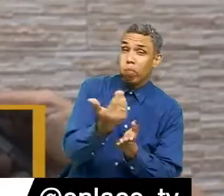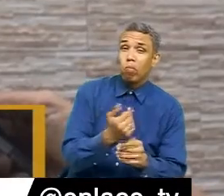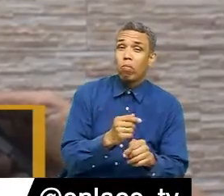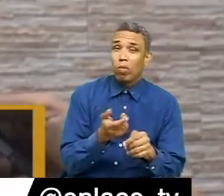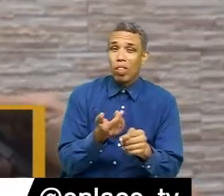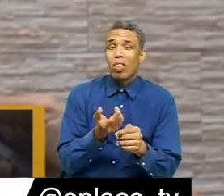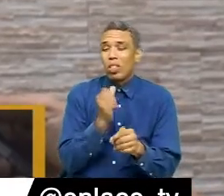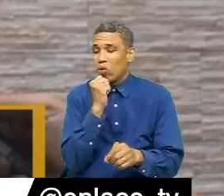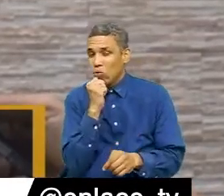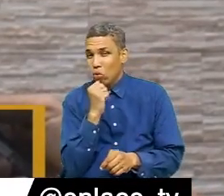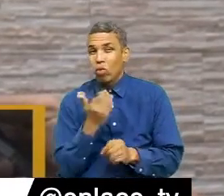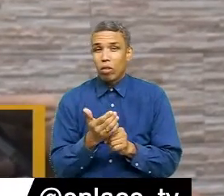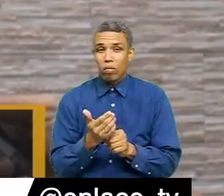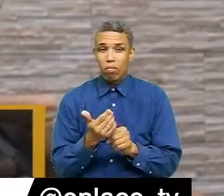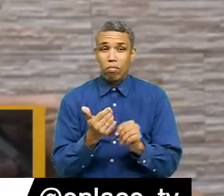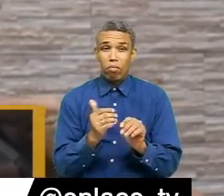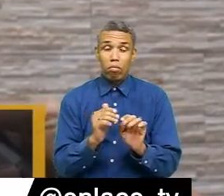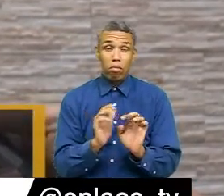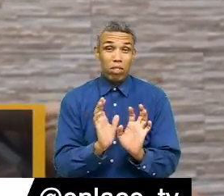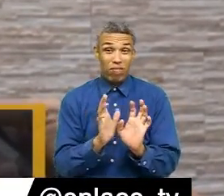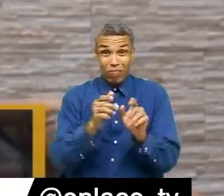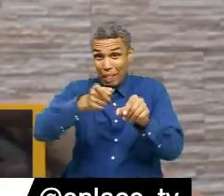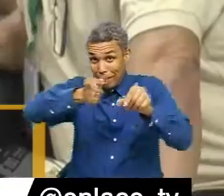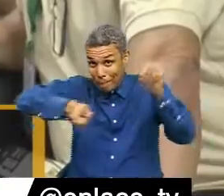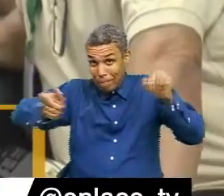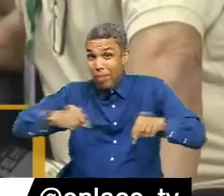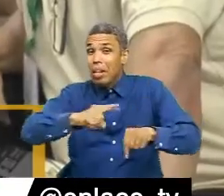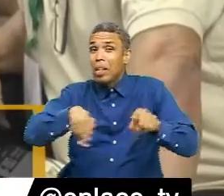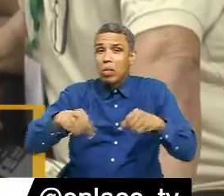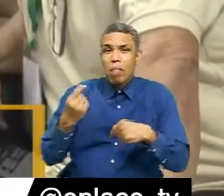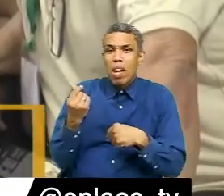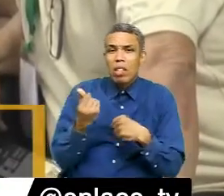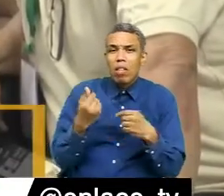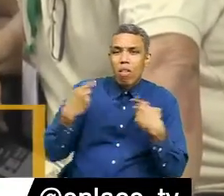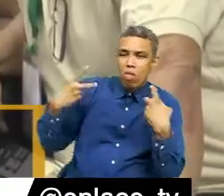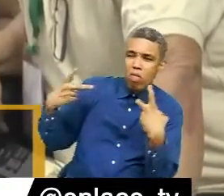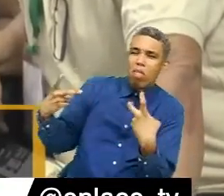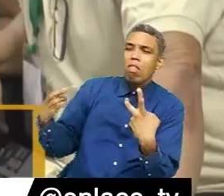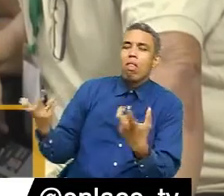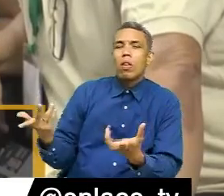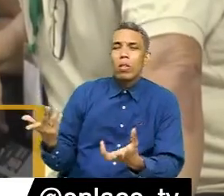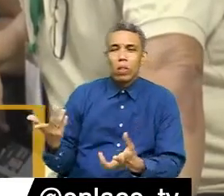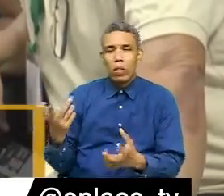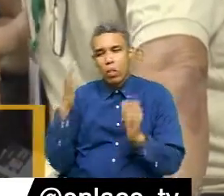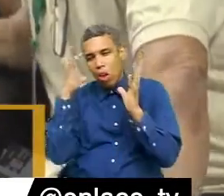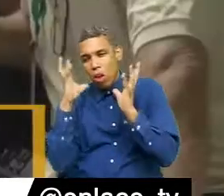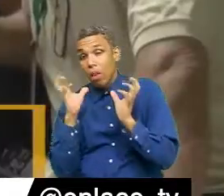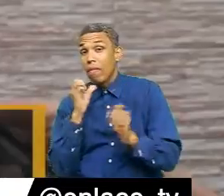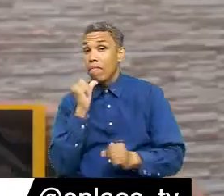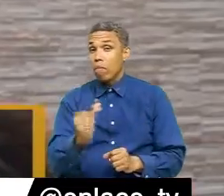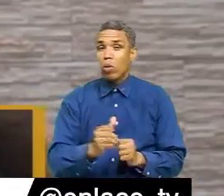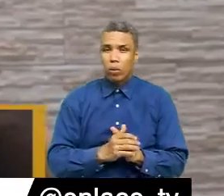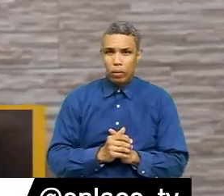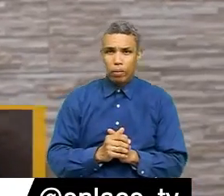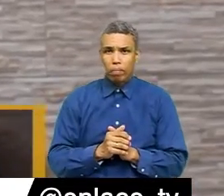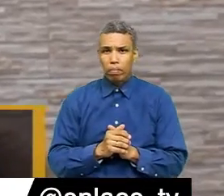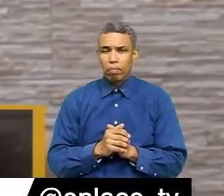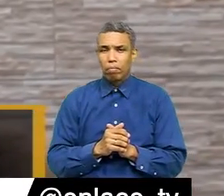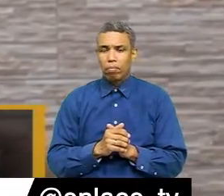que han sido extorsionadas, que han sido maltratadas. El político liberal se refirió a los mayores reclamos de las víctimas en este encuentro. Bueno,